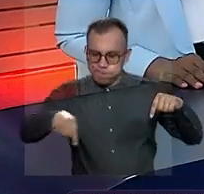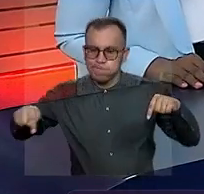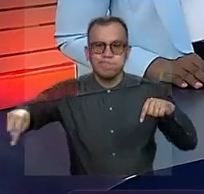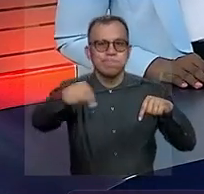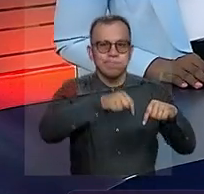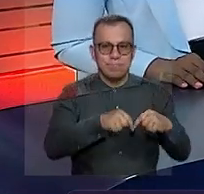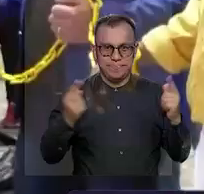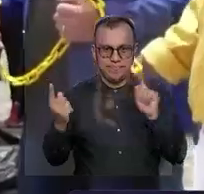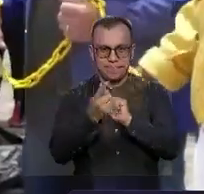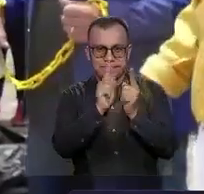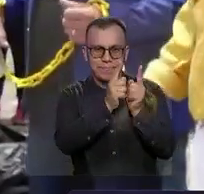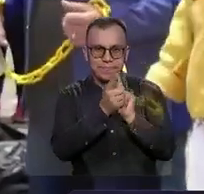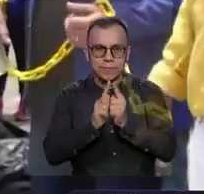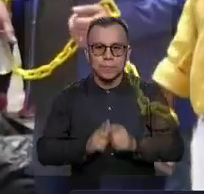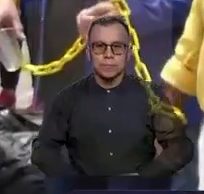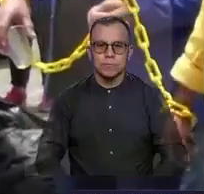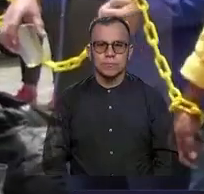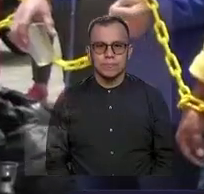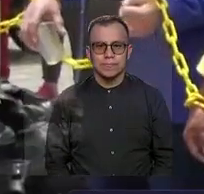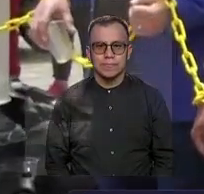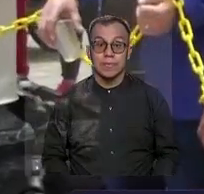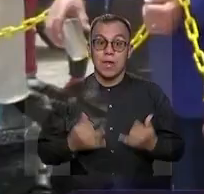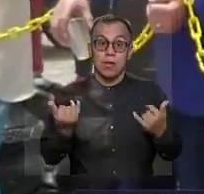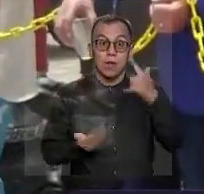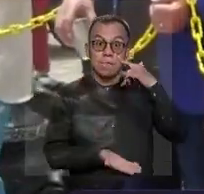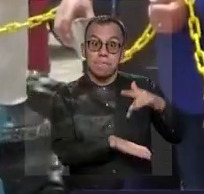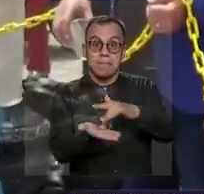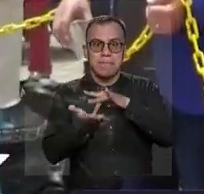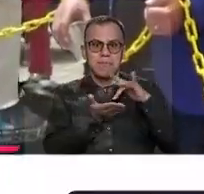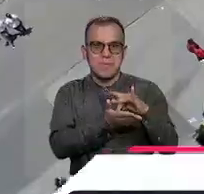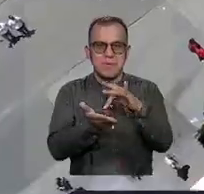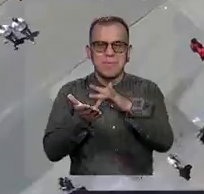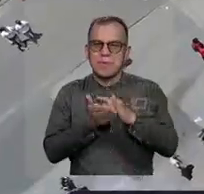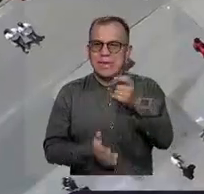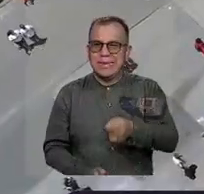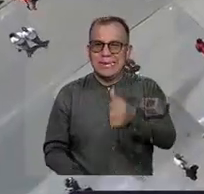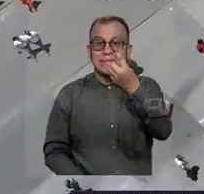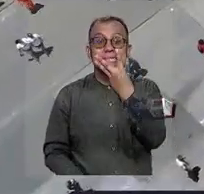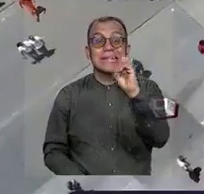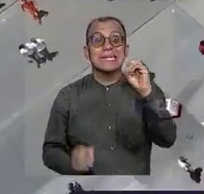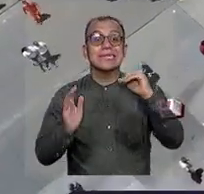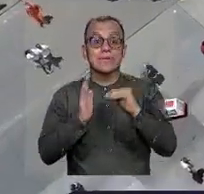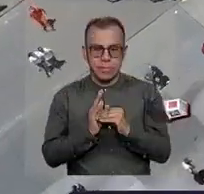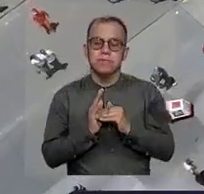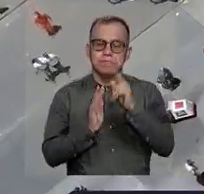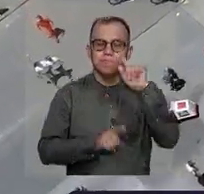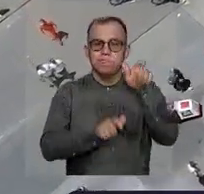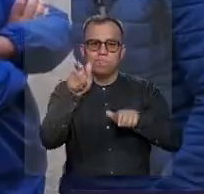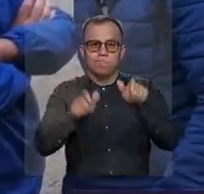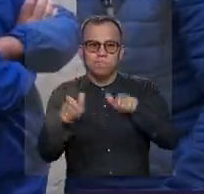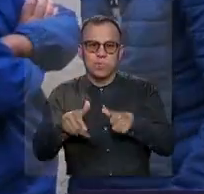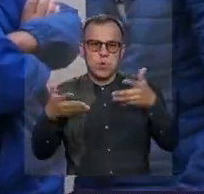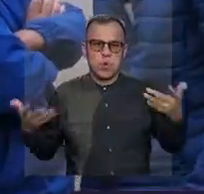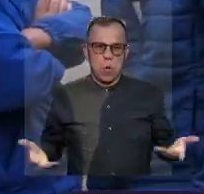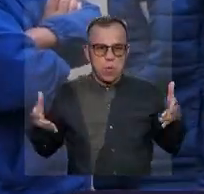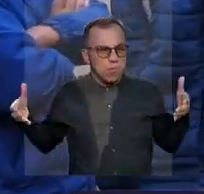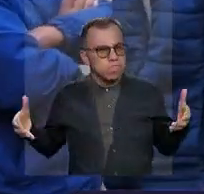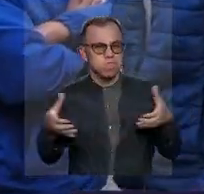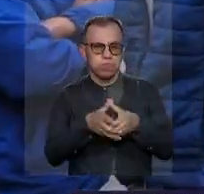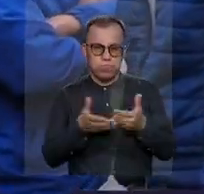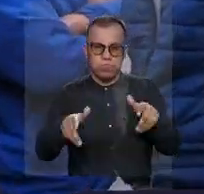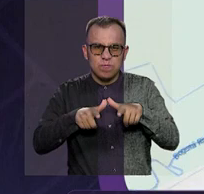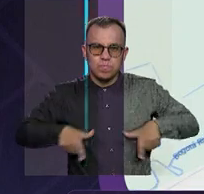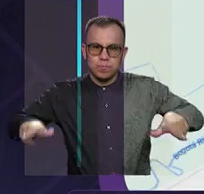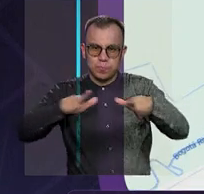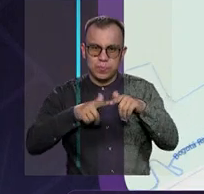concentración. Se espera una participación masiva cercana a las 30.000 personas. Las convocatorias siguen en pie en los